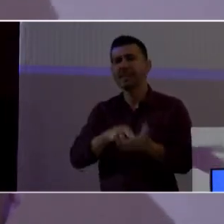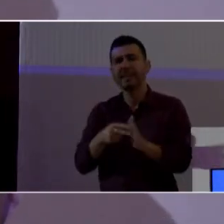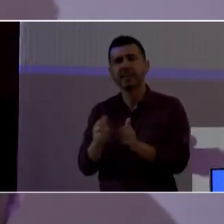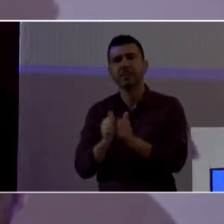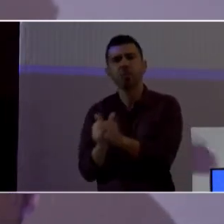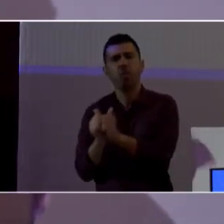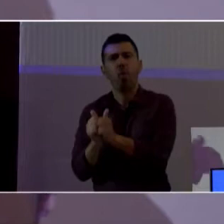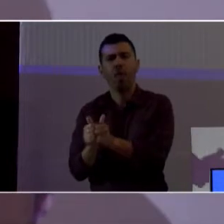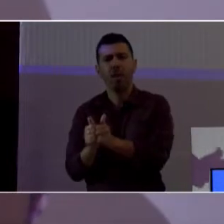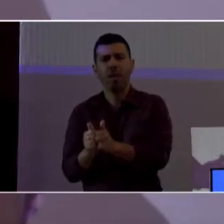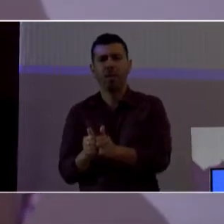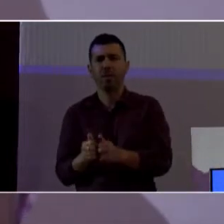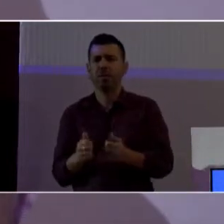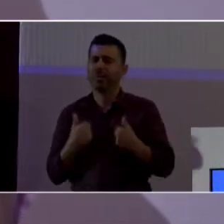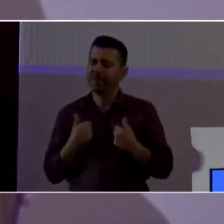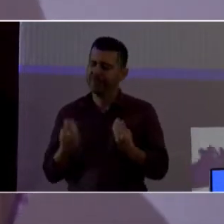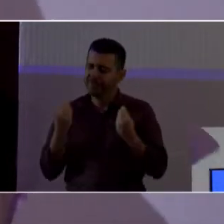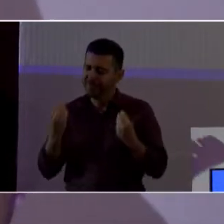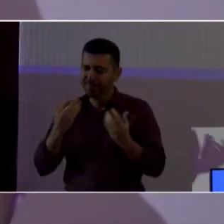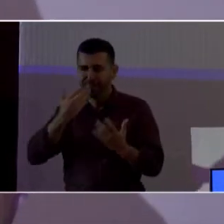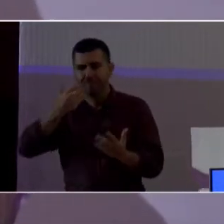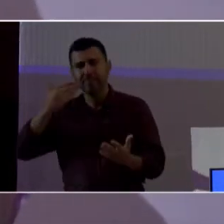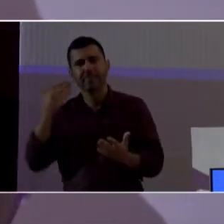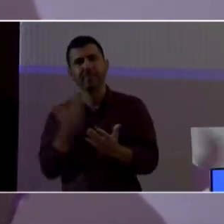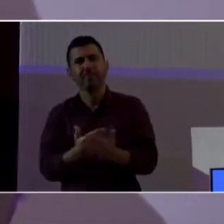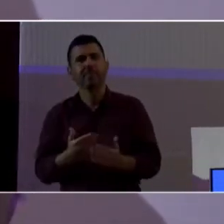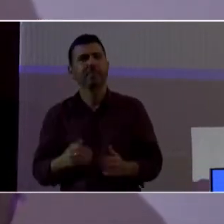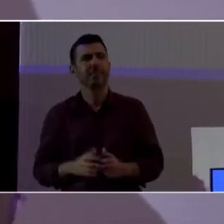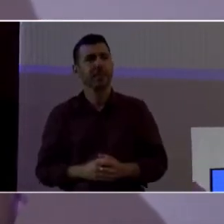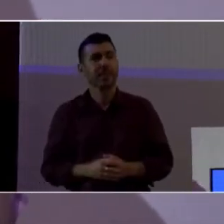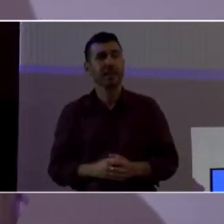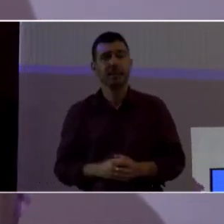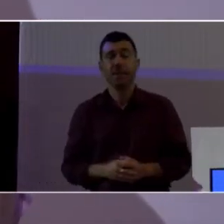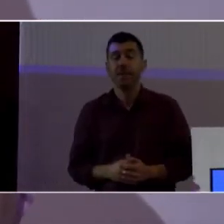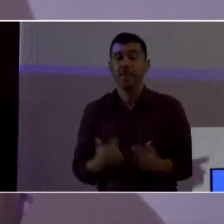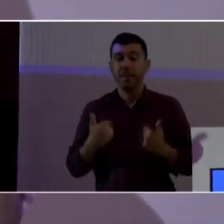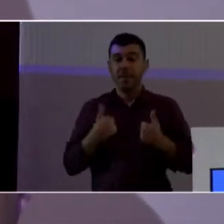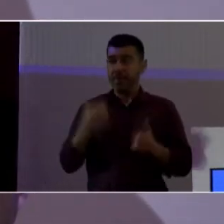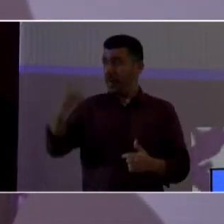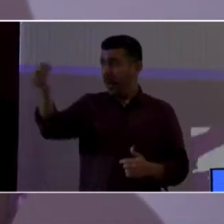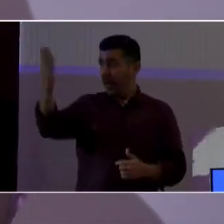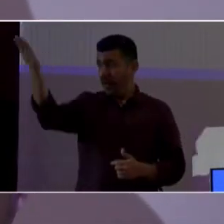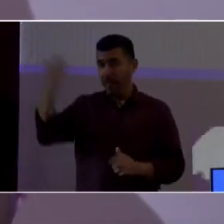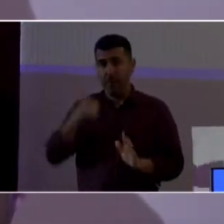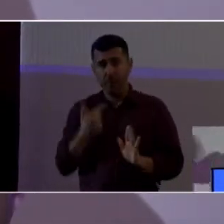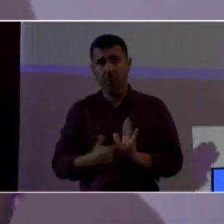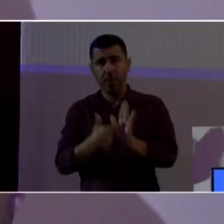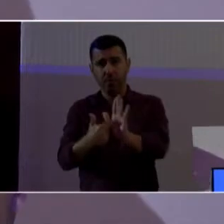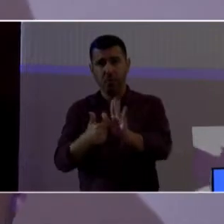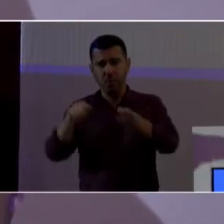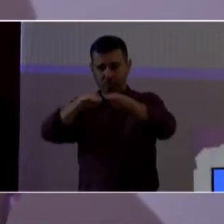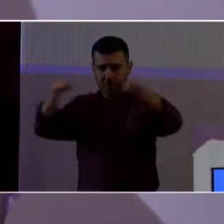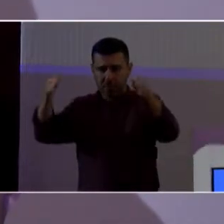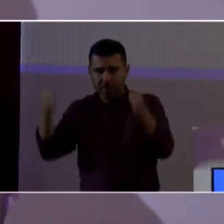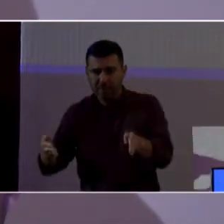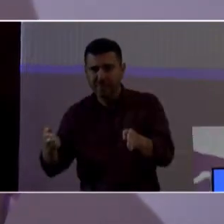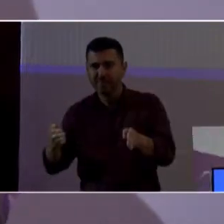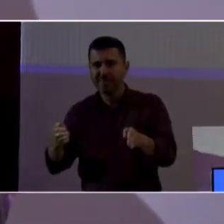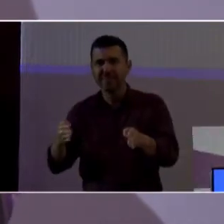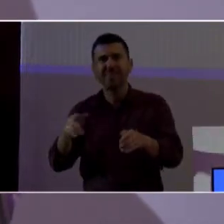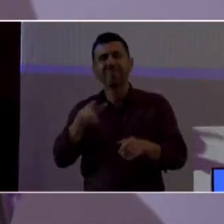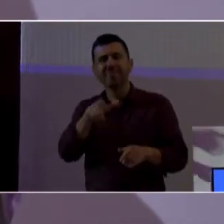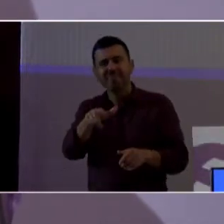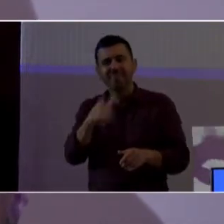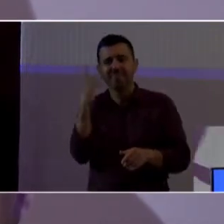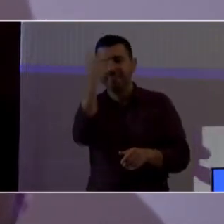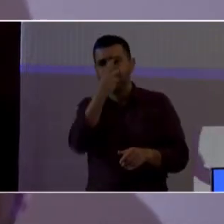un acompañamiento. Entonces, muchas gracias, de verdad. Afuera tenemos un stand donde le tenemos todas las maravillosas artesanías y que no